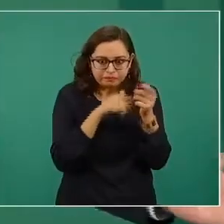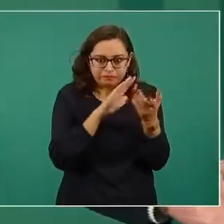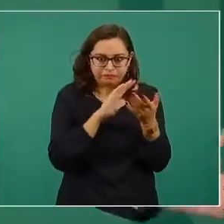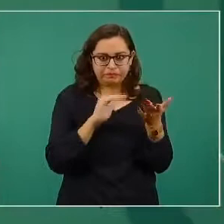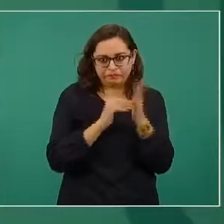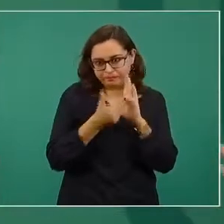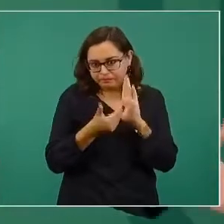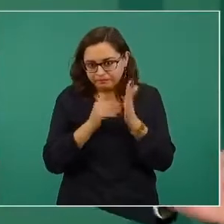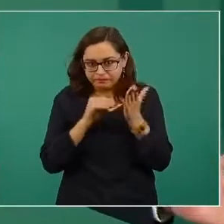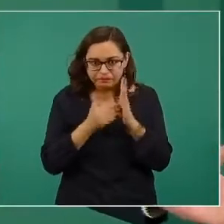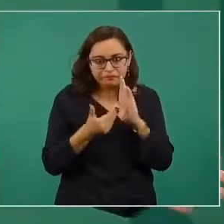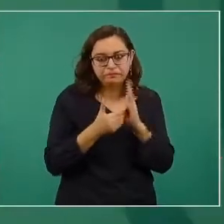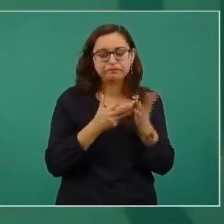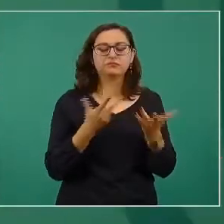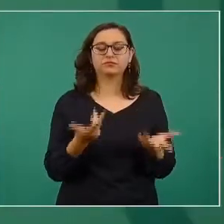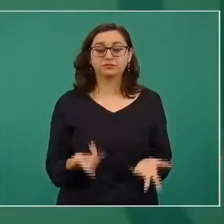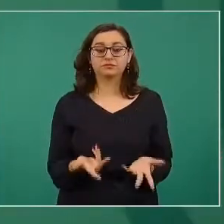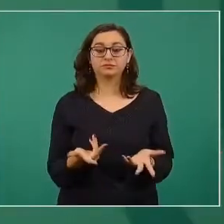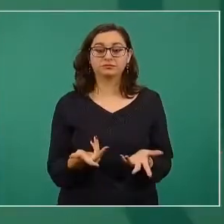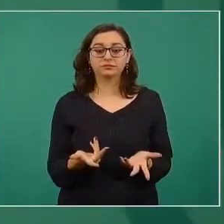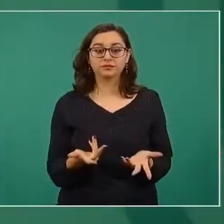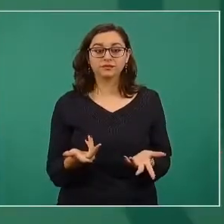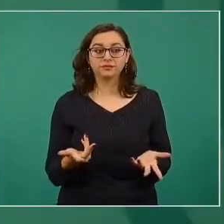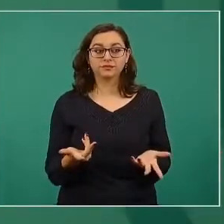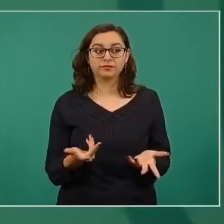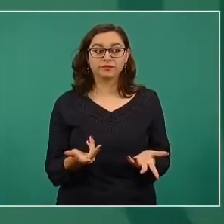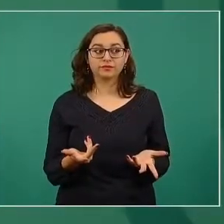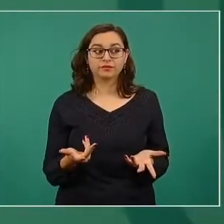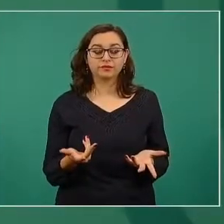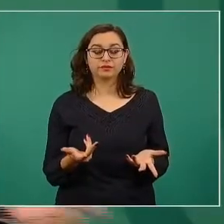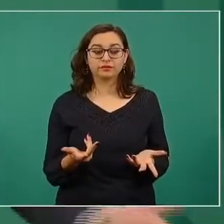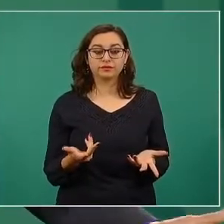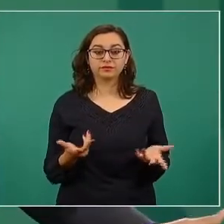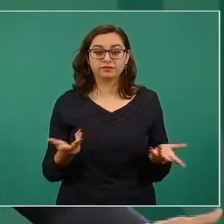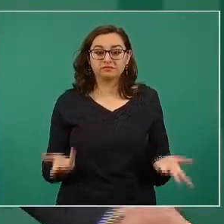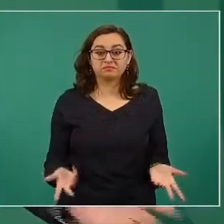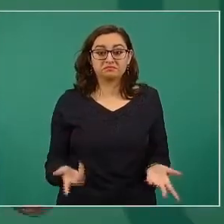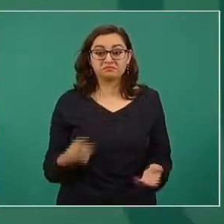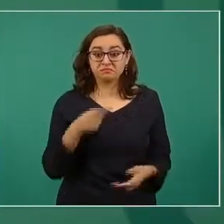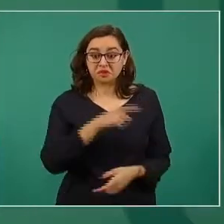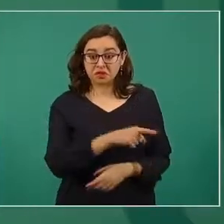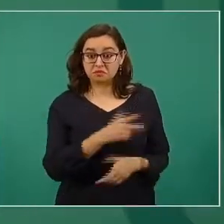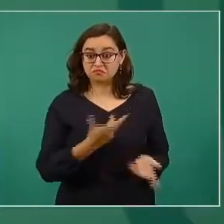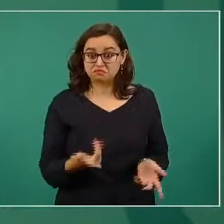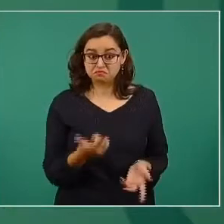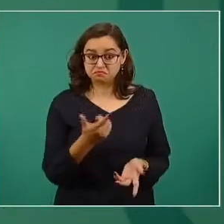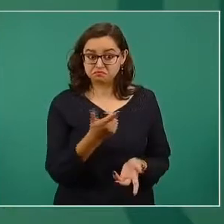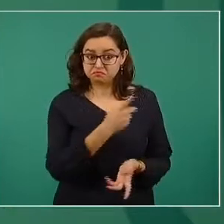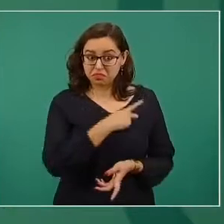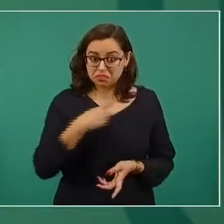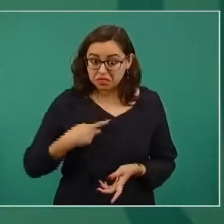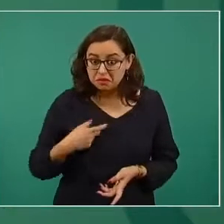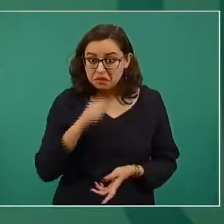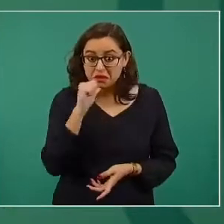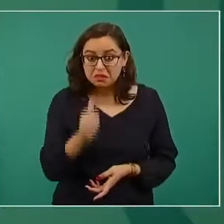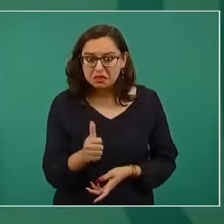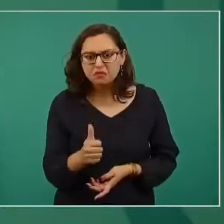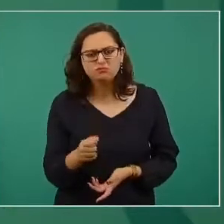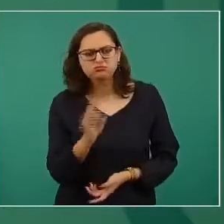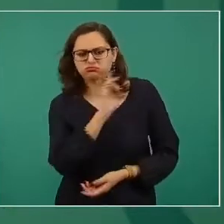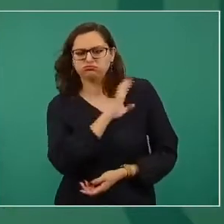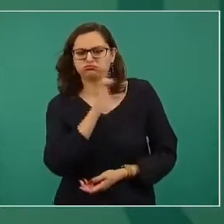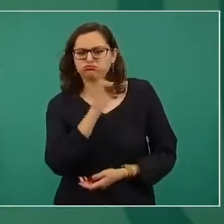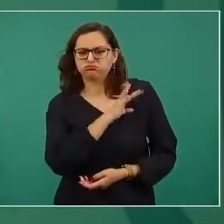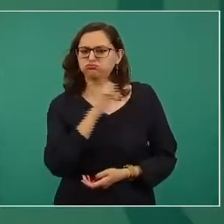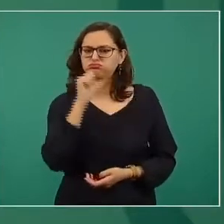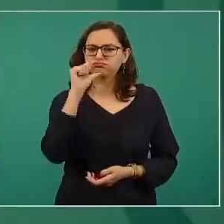para decirlo con claridad. El que nada debe, nada teme. La vida pública tiene que ser cada